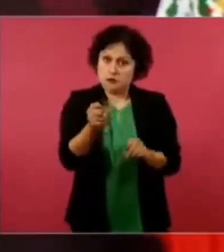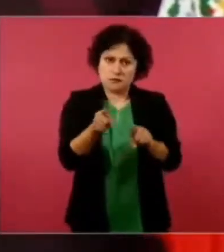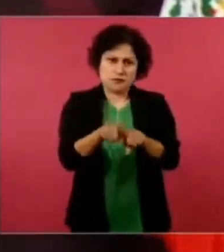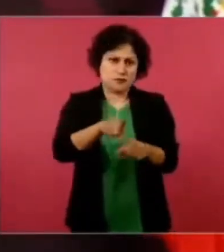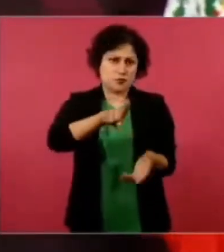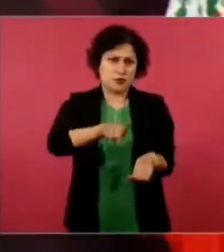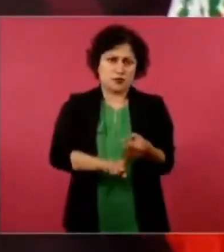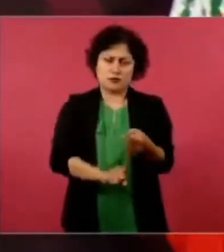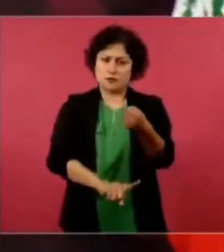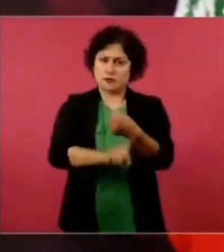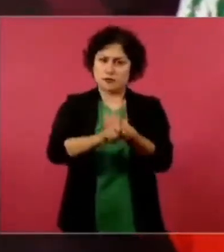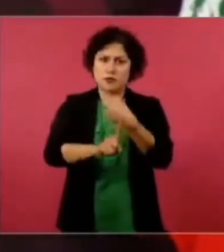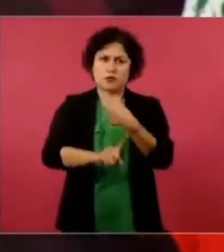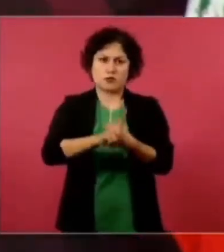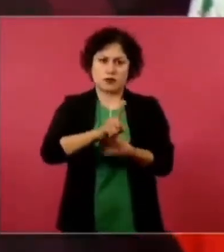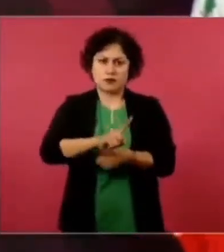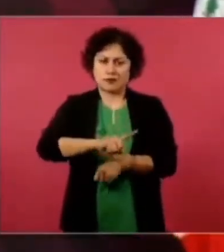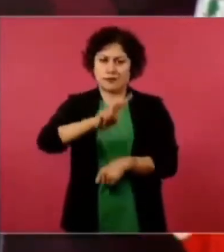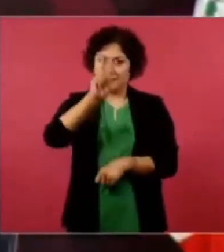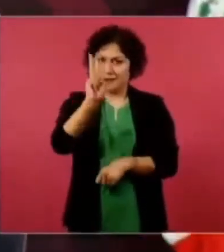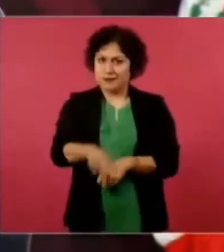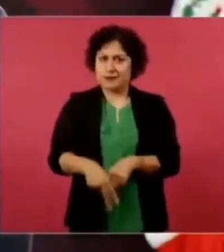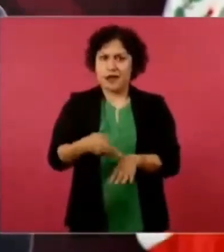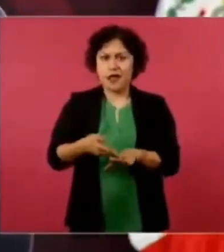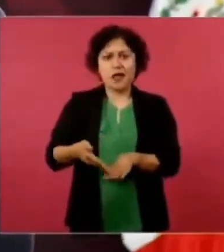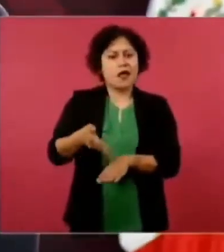No había democracia,